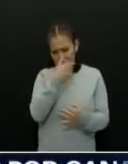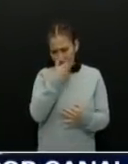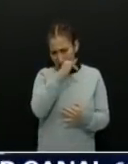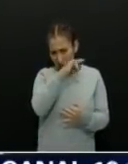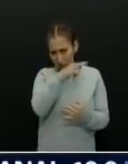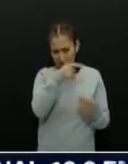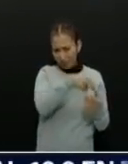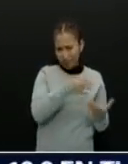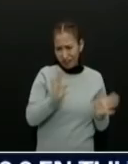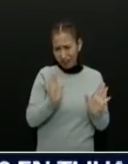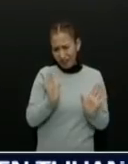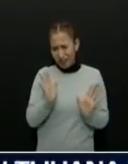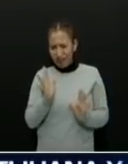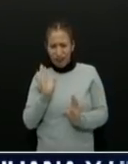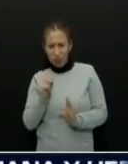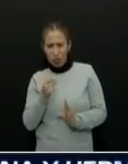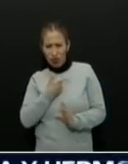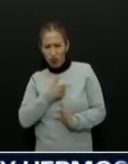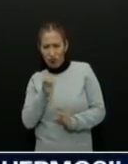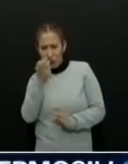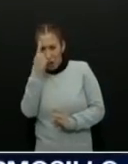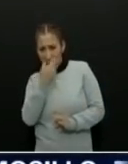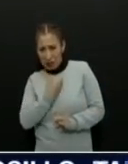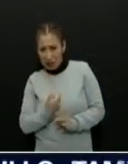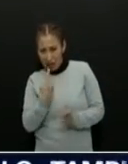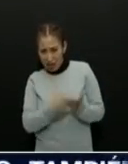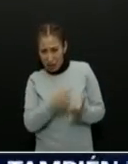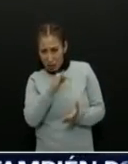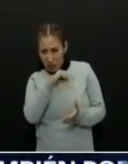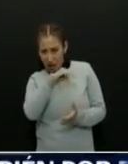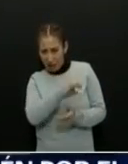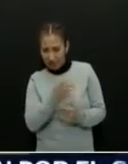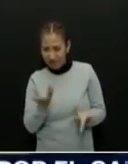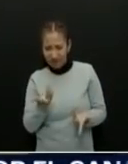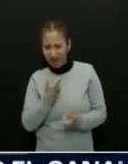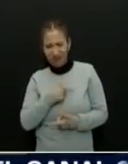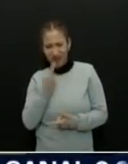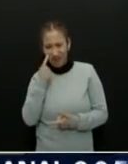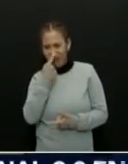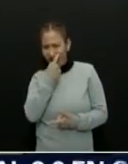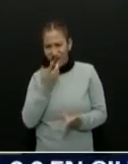adecuada para ser presidente del INE,